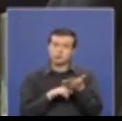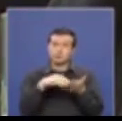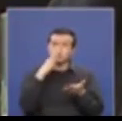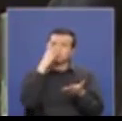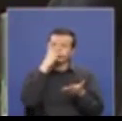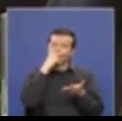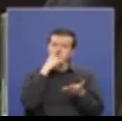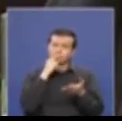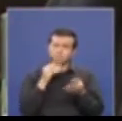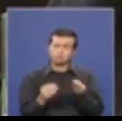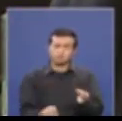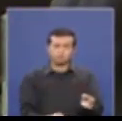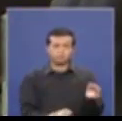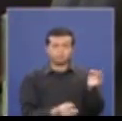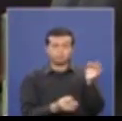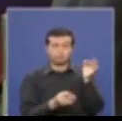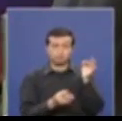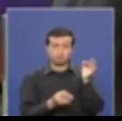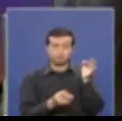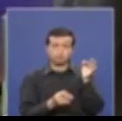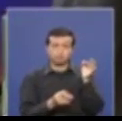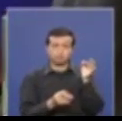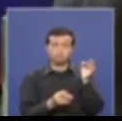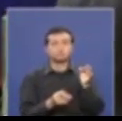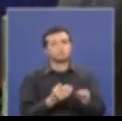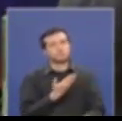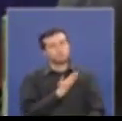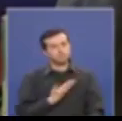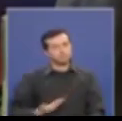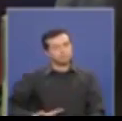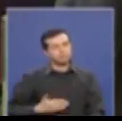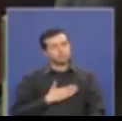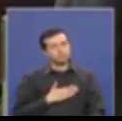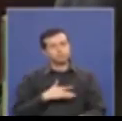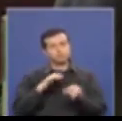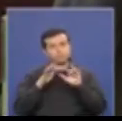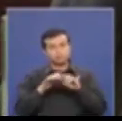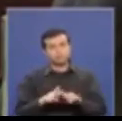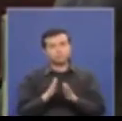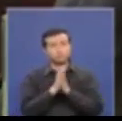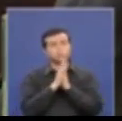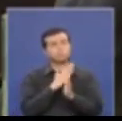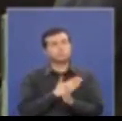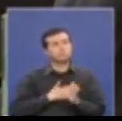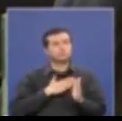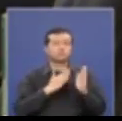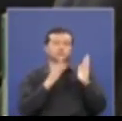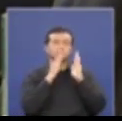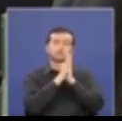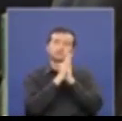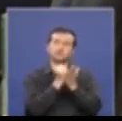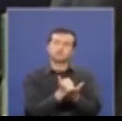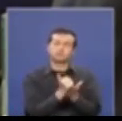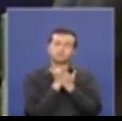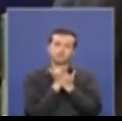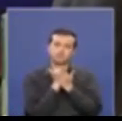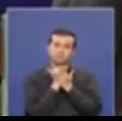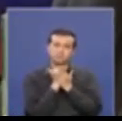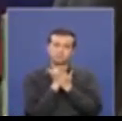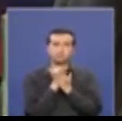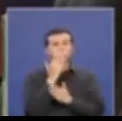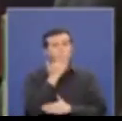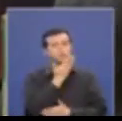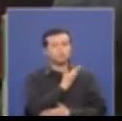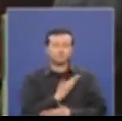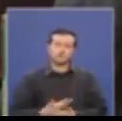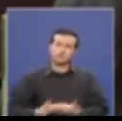preciosa. ¿Ya? Dice, querido presidente, escribimos esta carta para pedirle a usted que escuche nuestro llamado de ayuda. Bueno, ya que